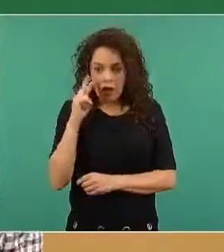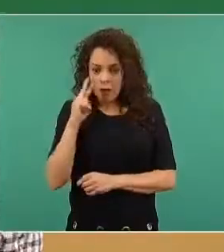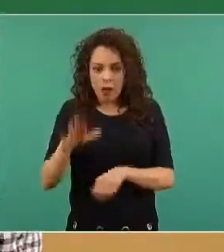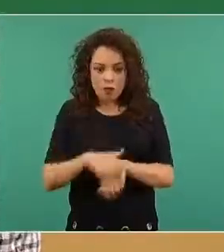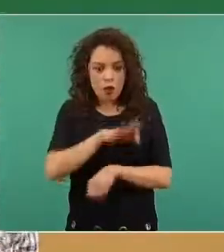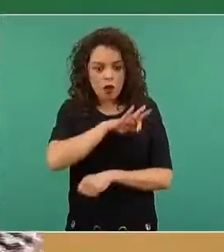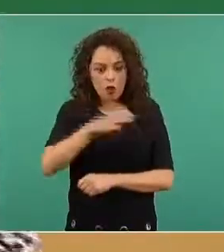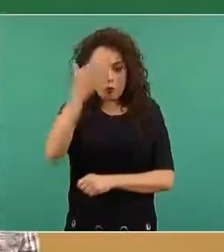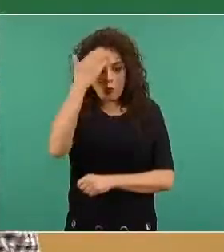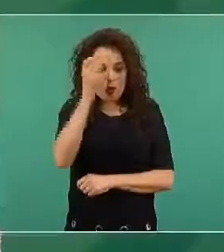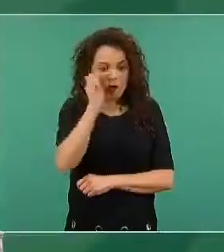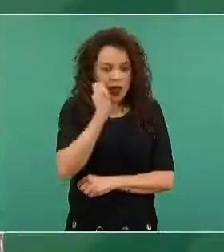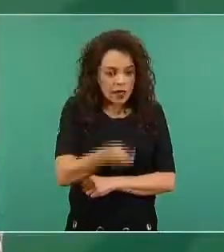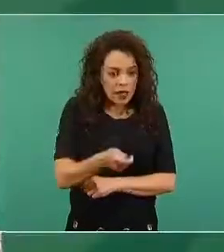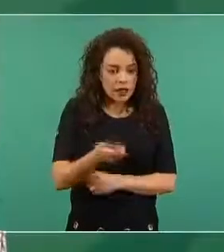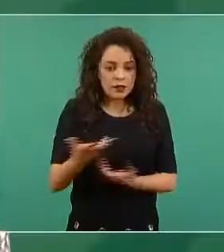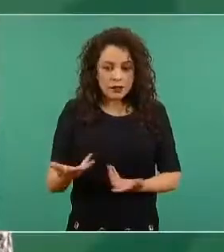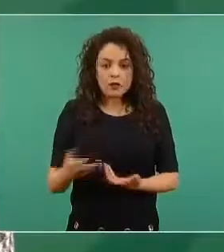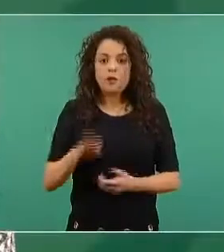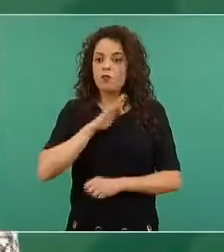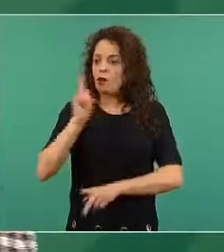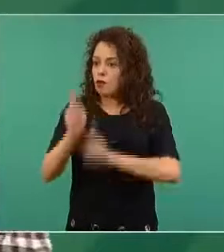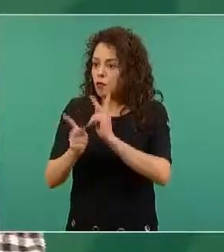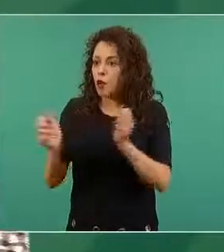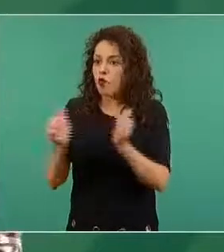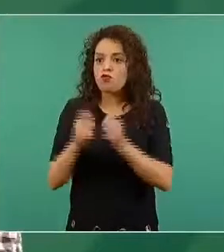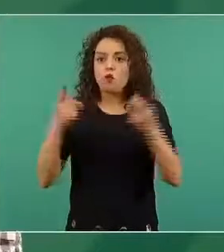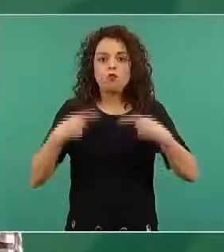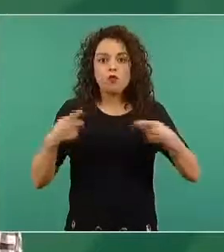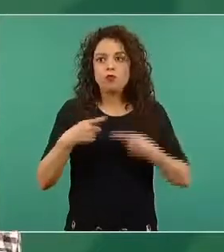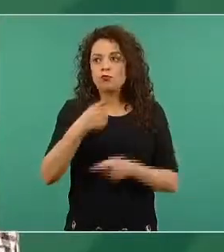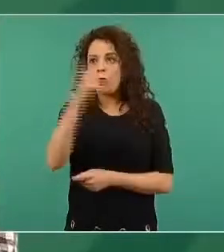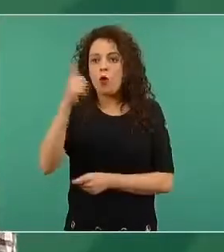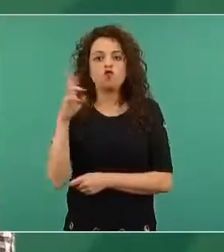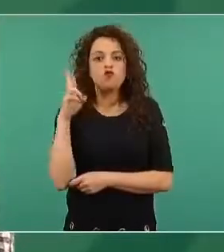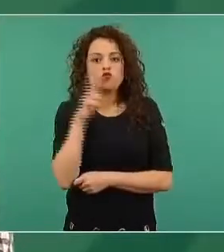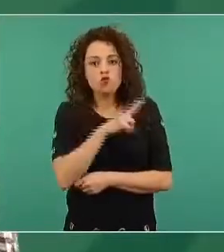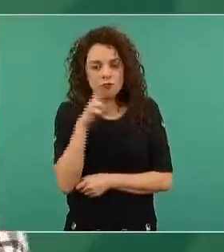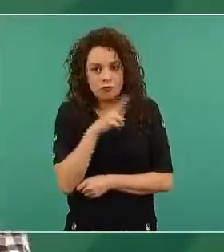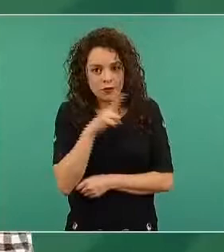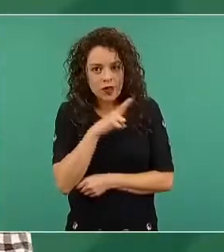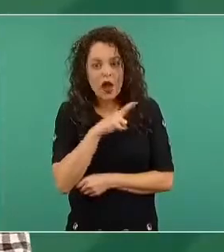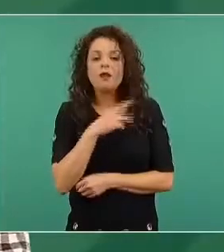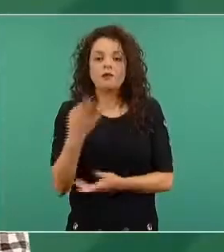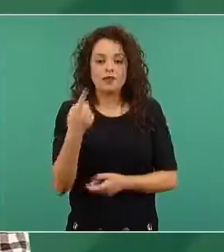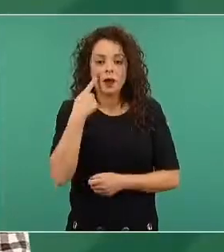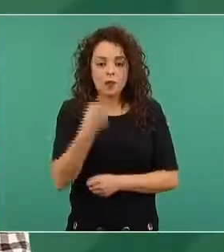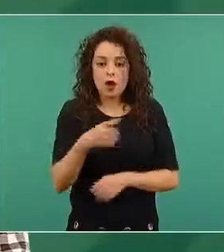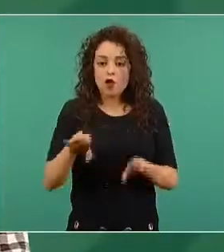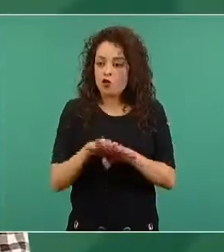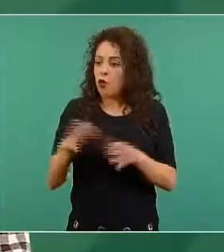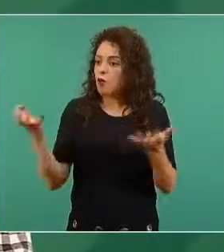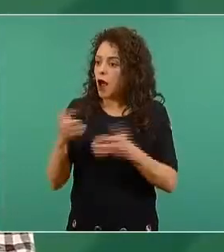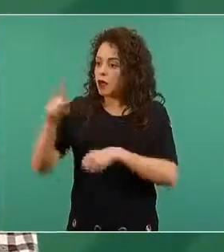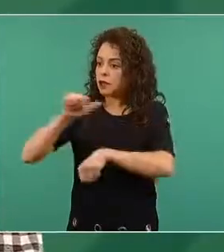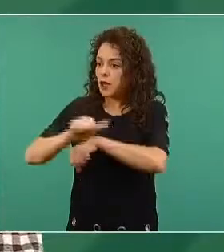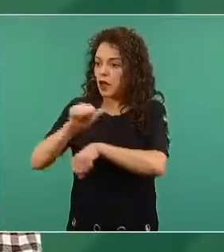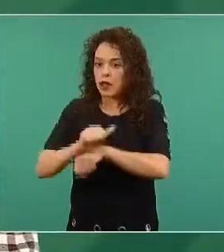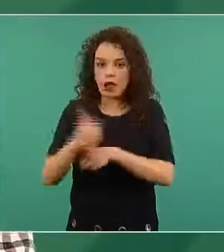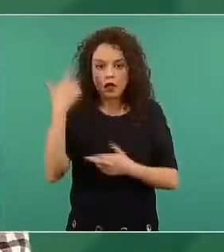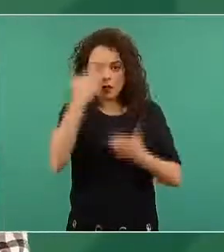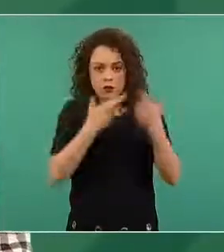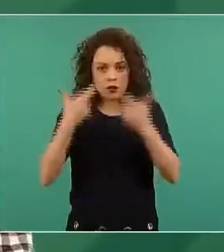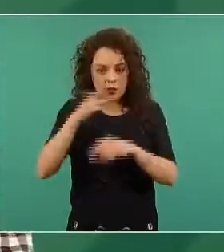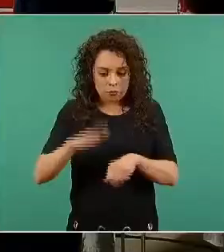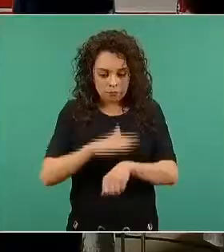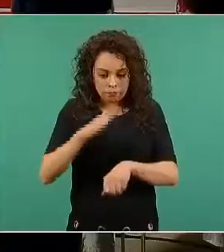conocer la ruta crítica, pudimos hablar con los funcionarios rusos, pudimos conocer cómo evaluó Argentina las